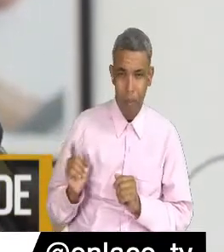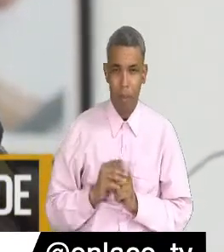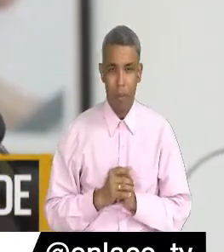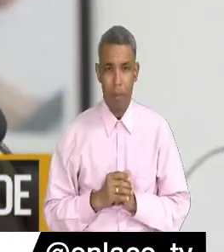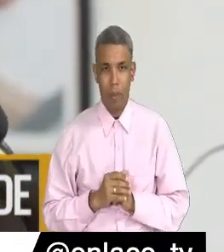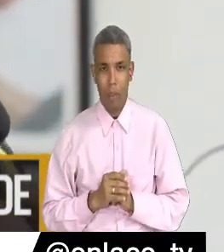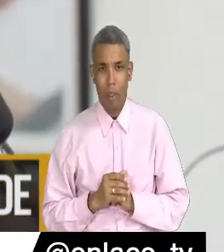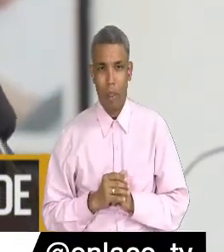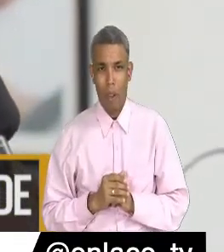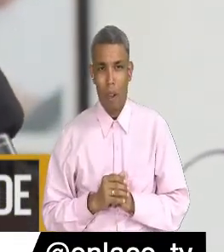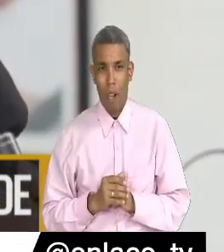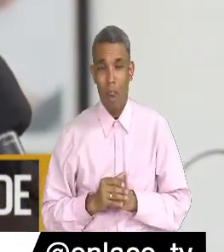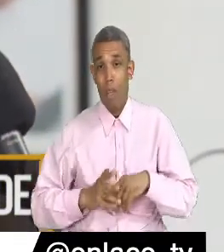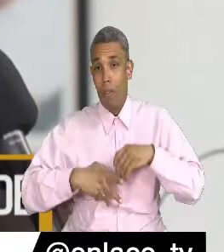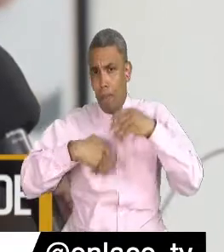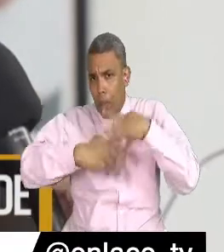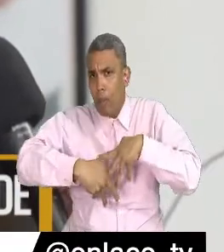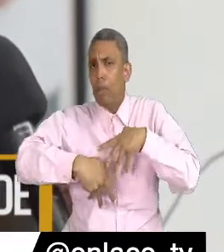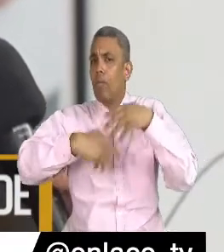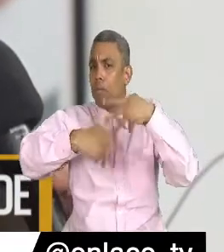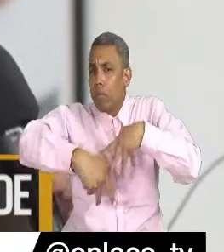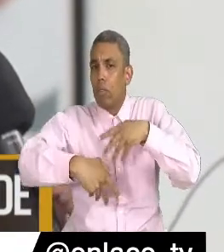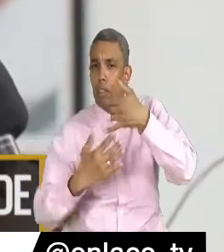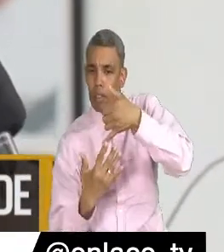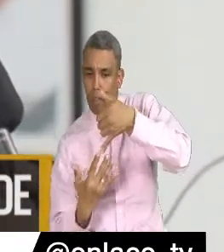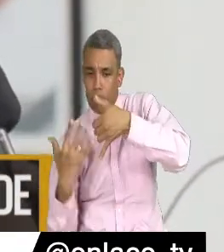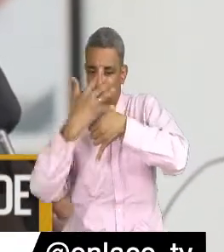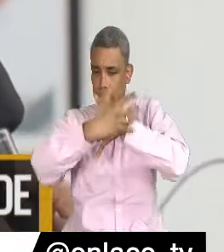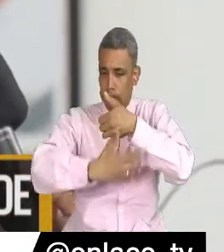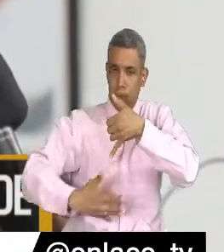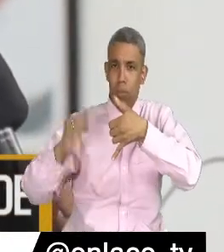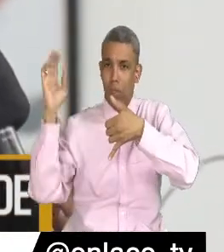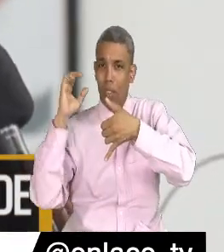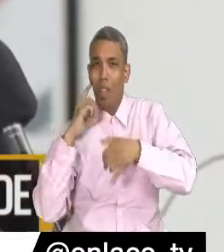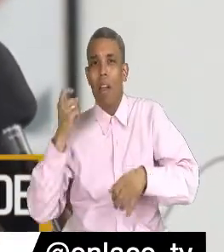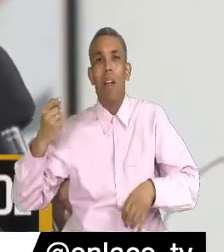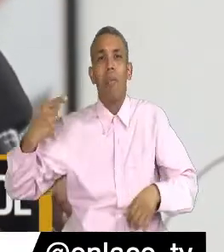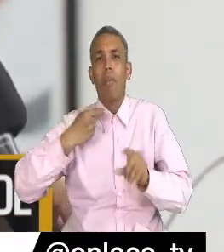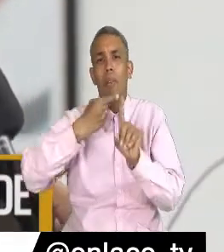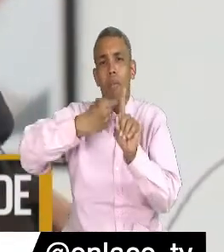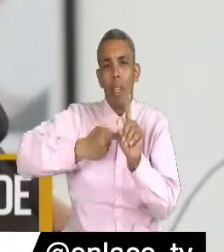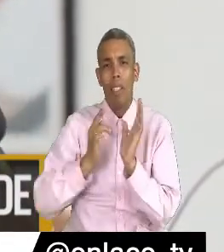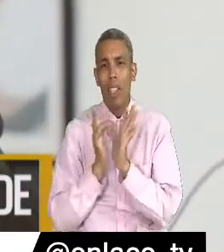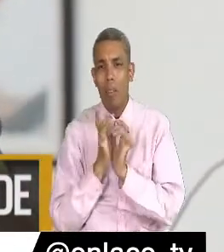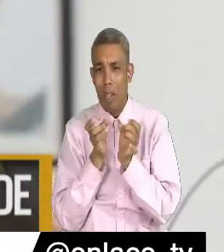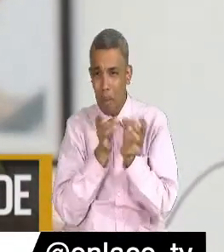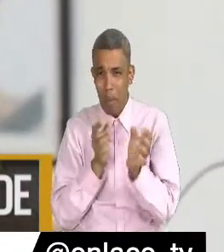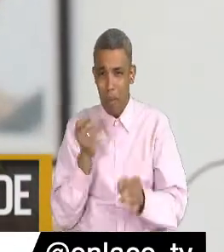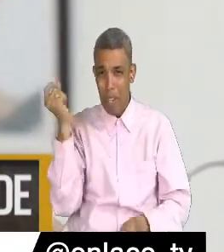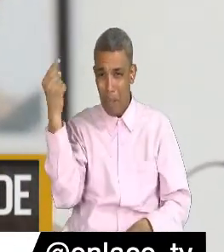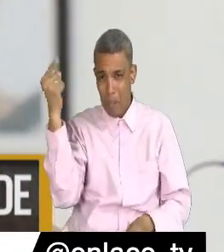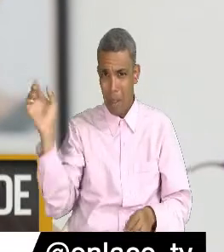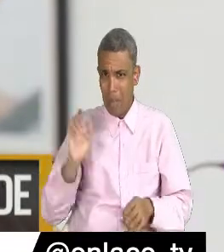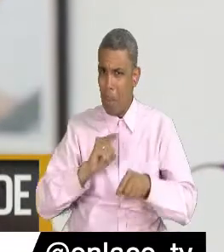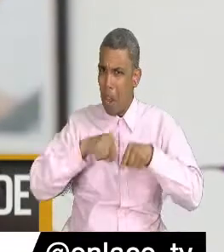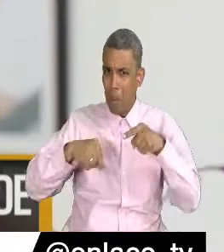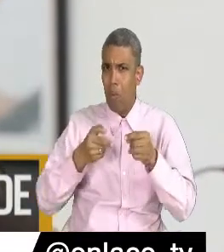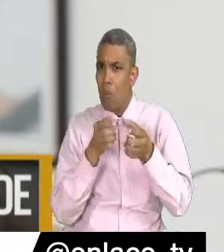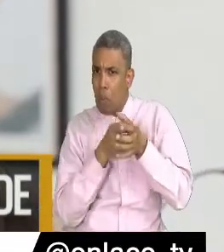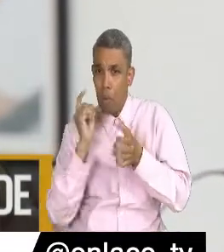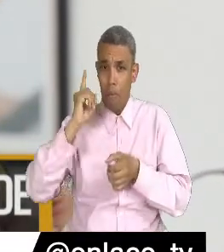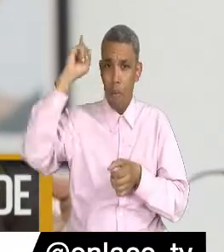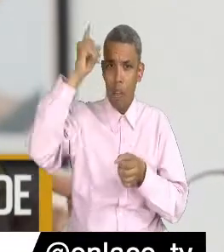se va a marchar en diferentes ciudades del país. Esa marcha del 1 de abril no tiene nada que ver con lo